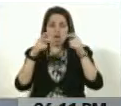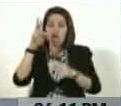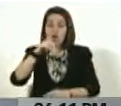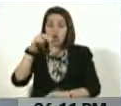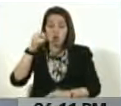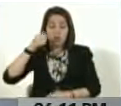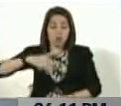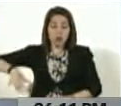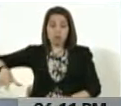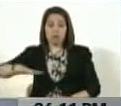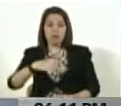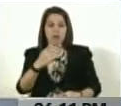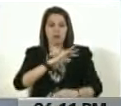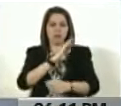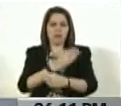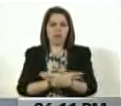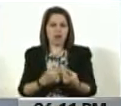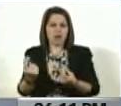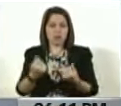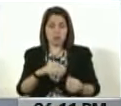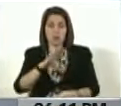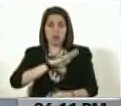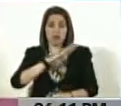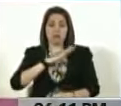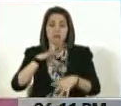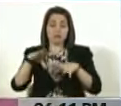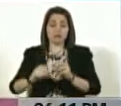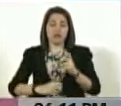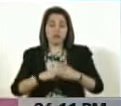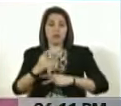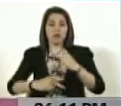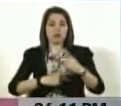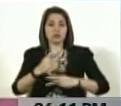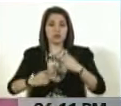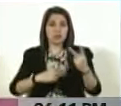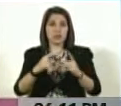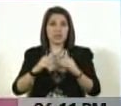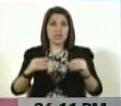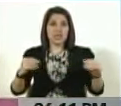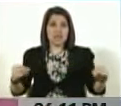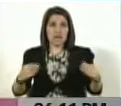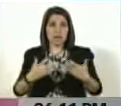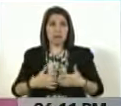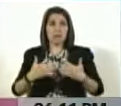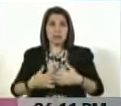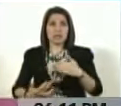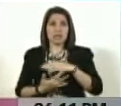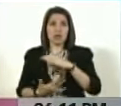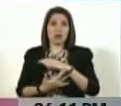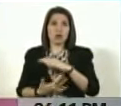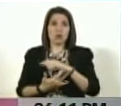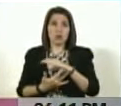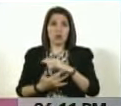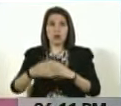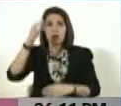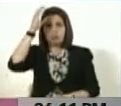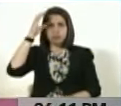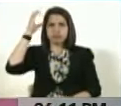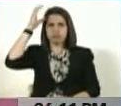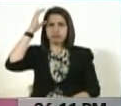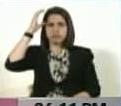pueblo poder económico hasta que no sea dueño de los factores de producción, tierra, maquinaria, tecnología y